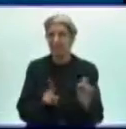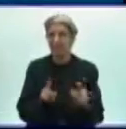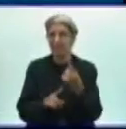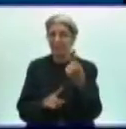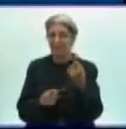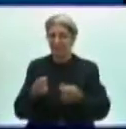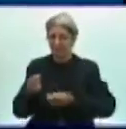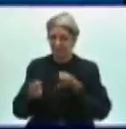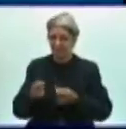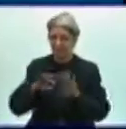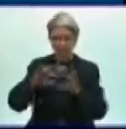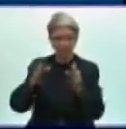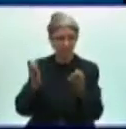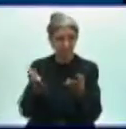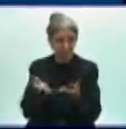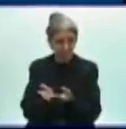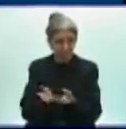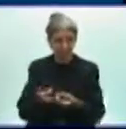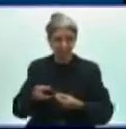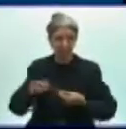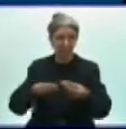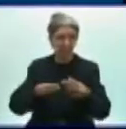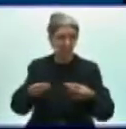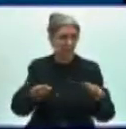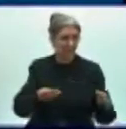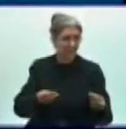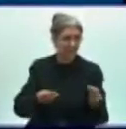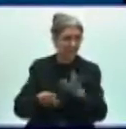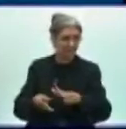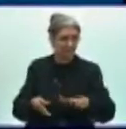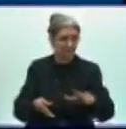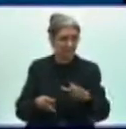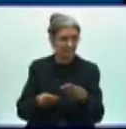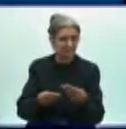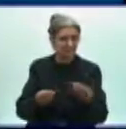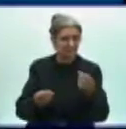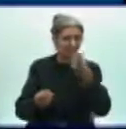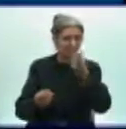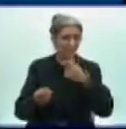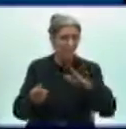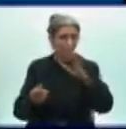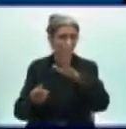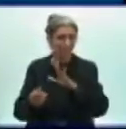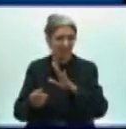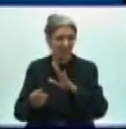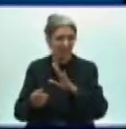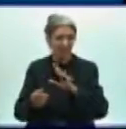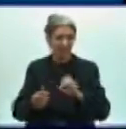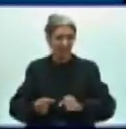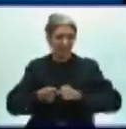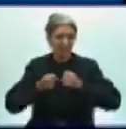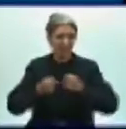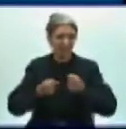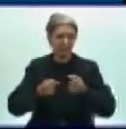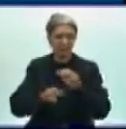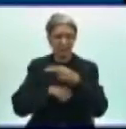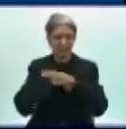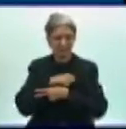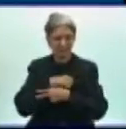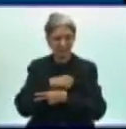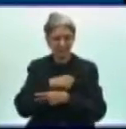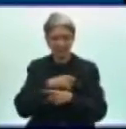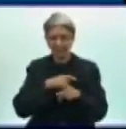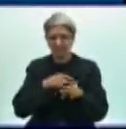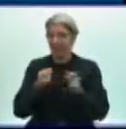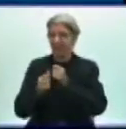Guerra Mundial. ¿Por qué? Por el reparto del territorio africano. Las grandes potencias no se ponían de acuerdo y por eso querían repartirse. Estamos